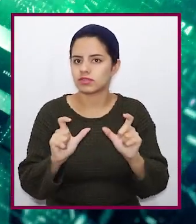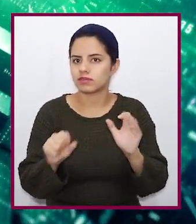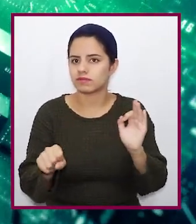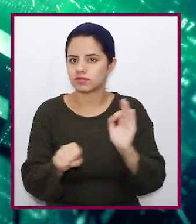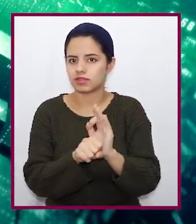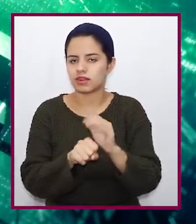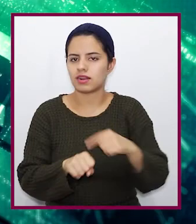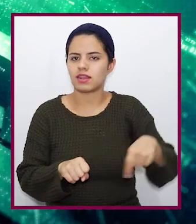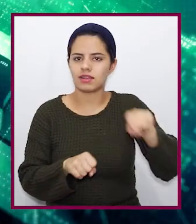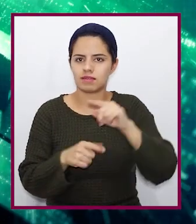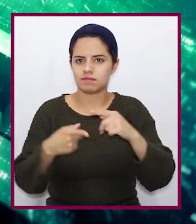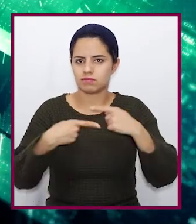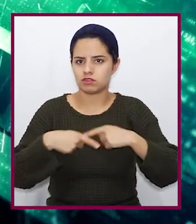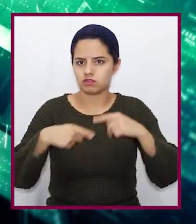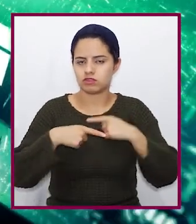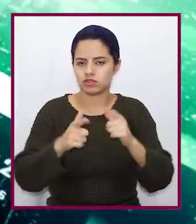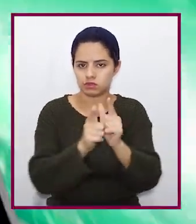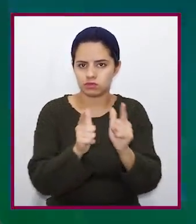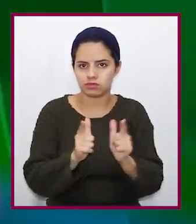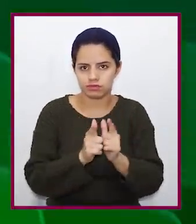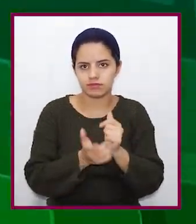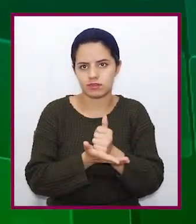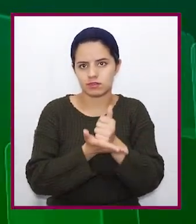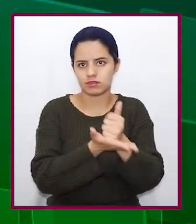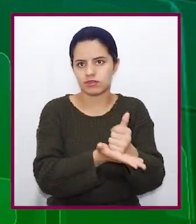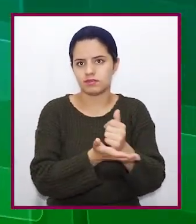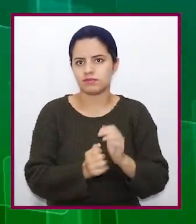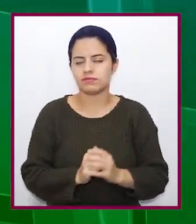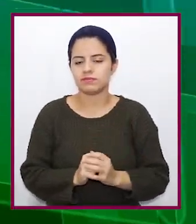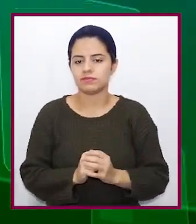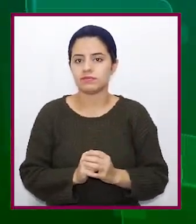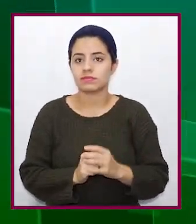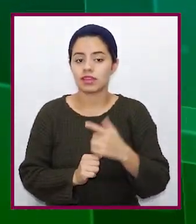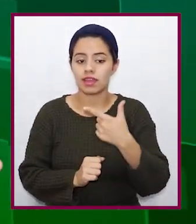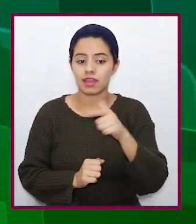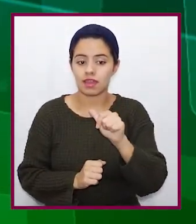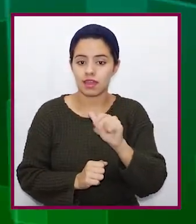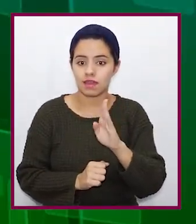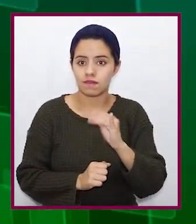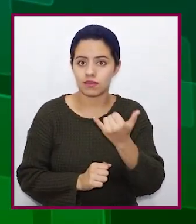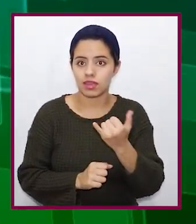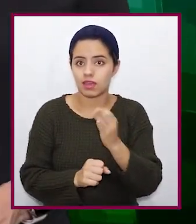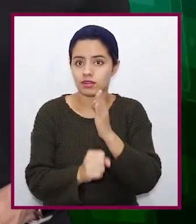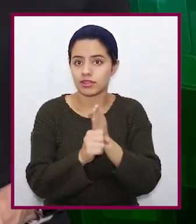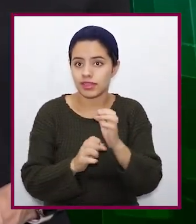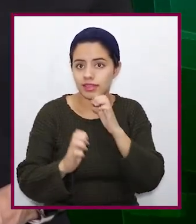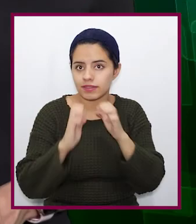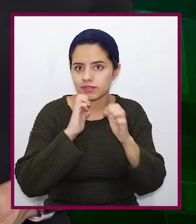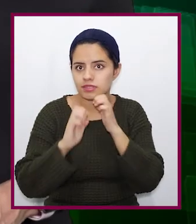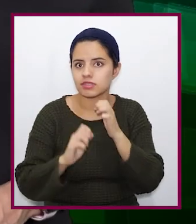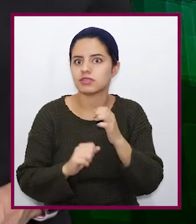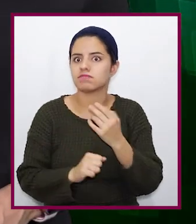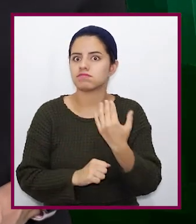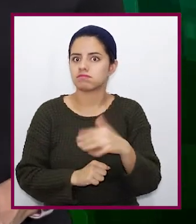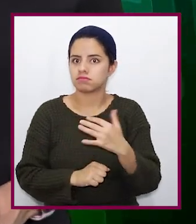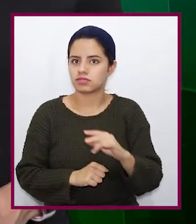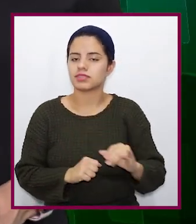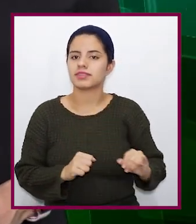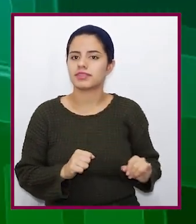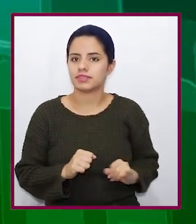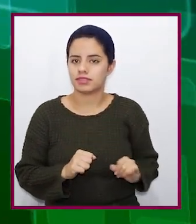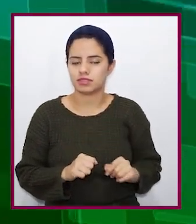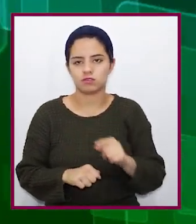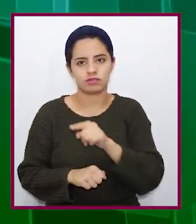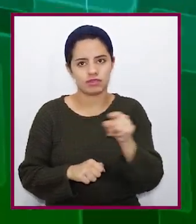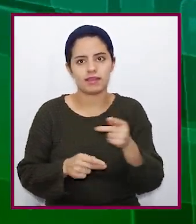número de grupos poblacionales. Gaby, se está poniendo muy buena esta entrevista. Súper buena, pero seamos